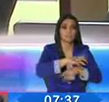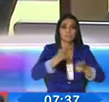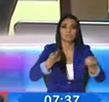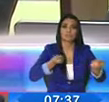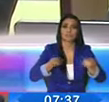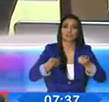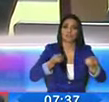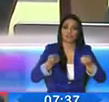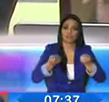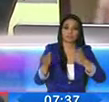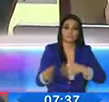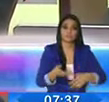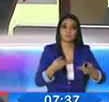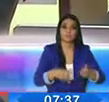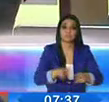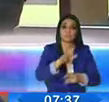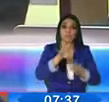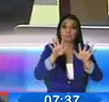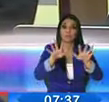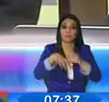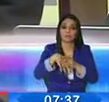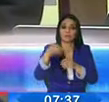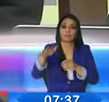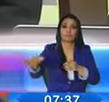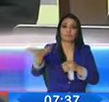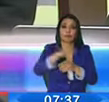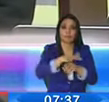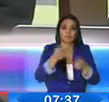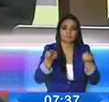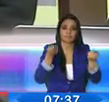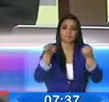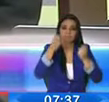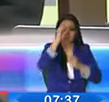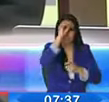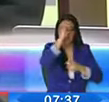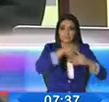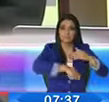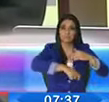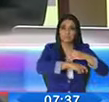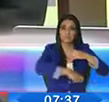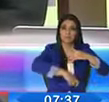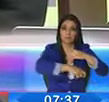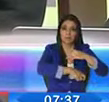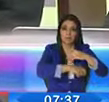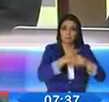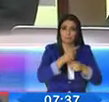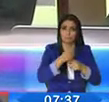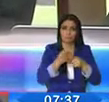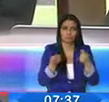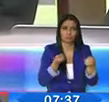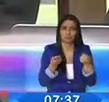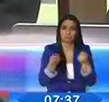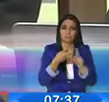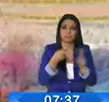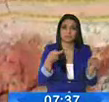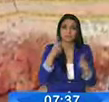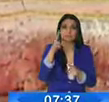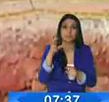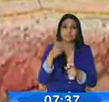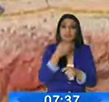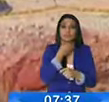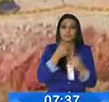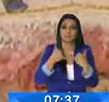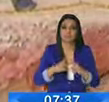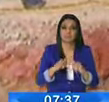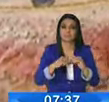puntos de control en la parte externa es decir que estos operativos han sido permanentes desde el 30 de agosto serán